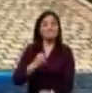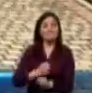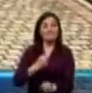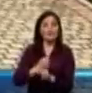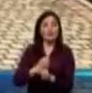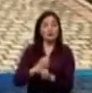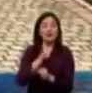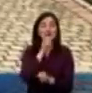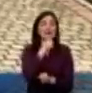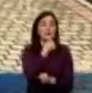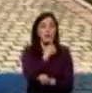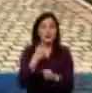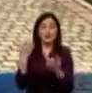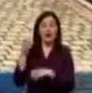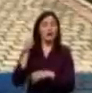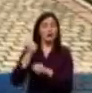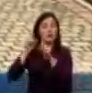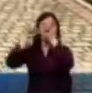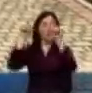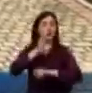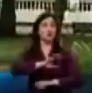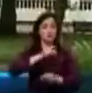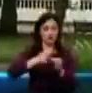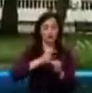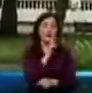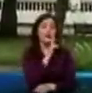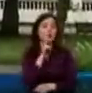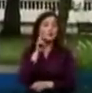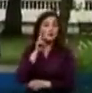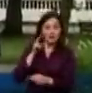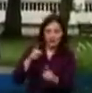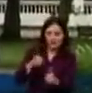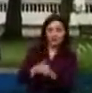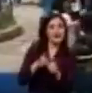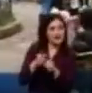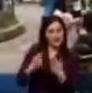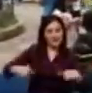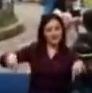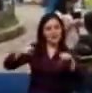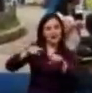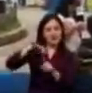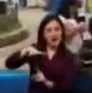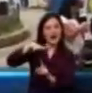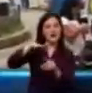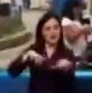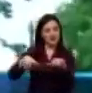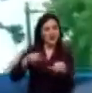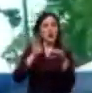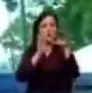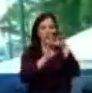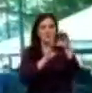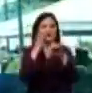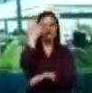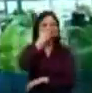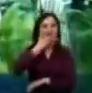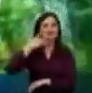entre Cervecería Nacional y el municipio de Quito y los restaurantes que están pues alrededor de esta plaza en Cumbayá. Quedó